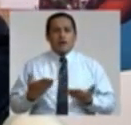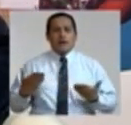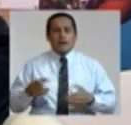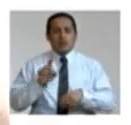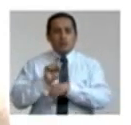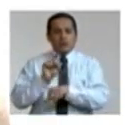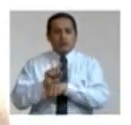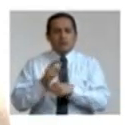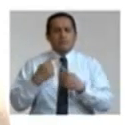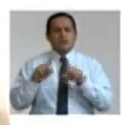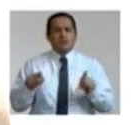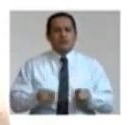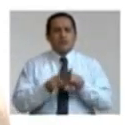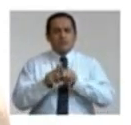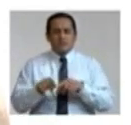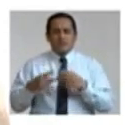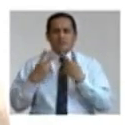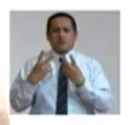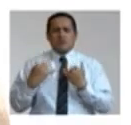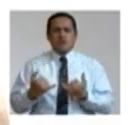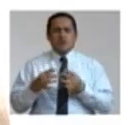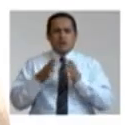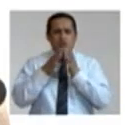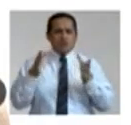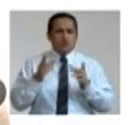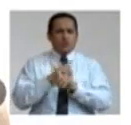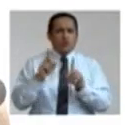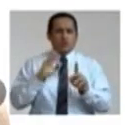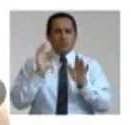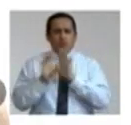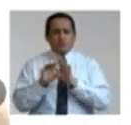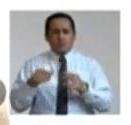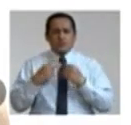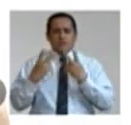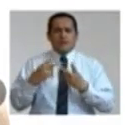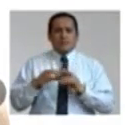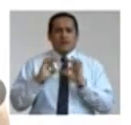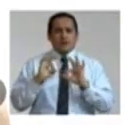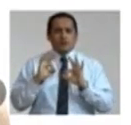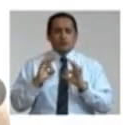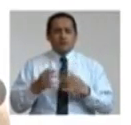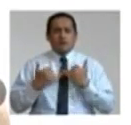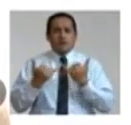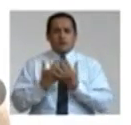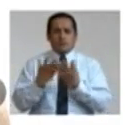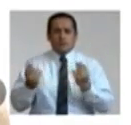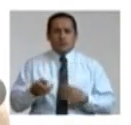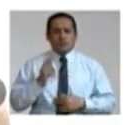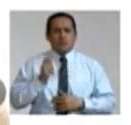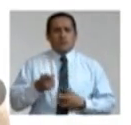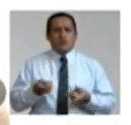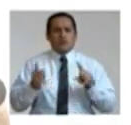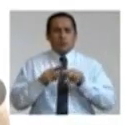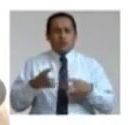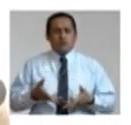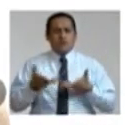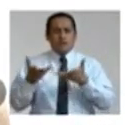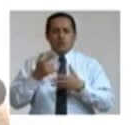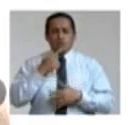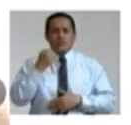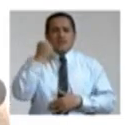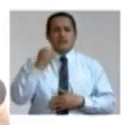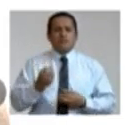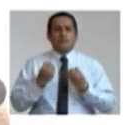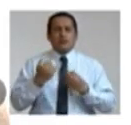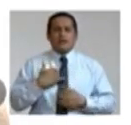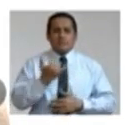de la educación. Ahora, pero y alguien que nos esté viendo digan, bueno, ¿y no pecarán de ingenuos los magistrados cuando le conceden